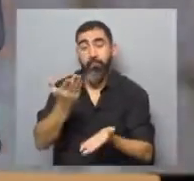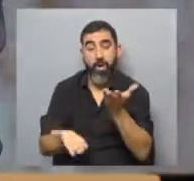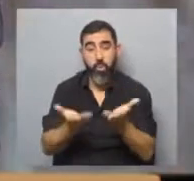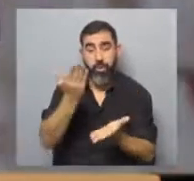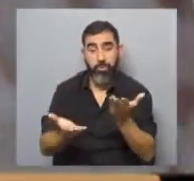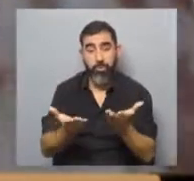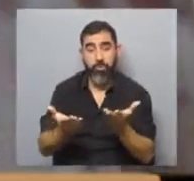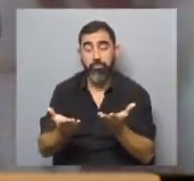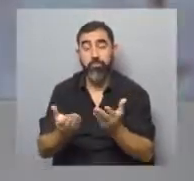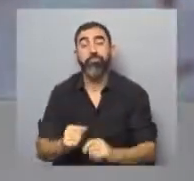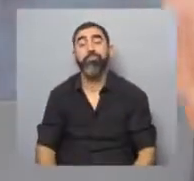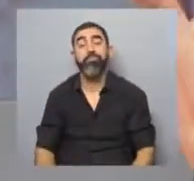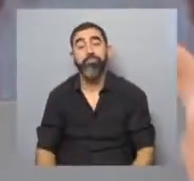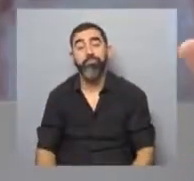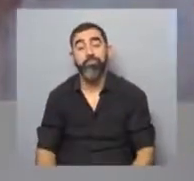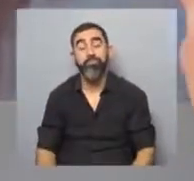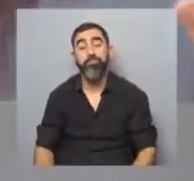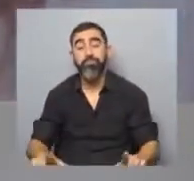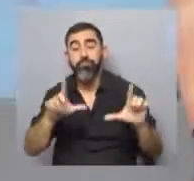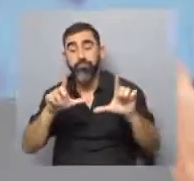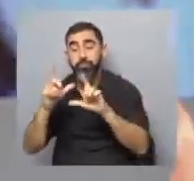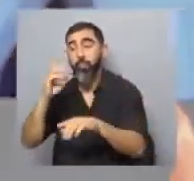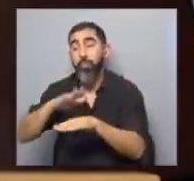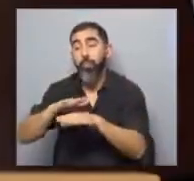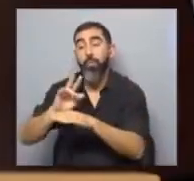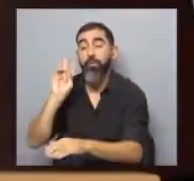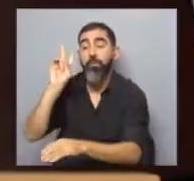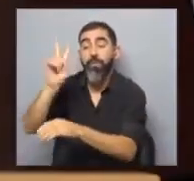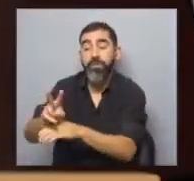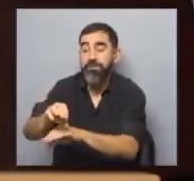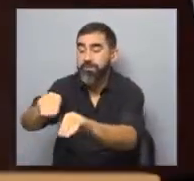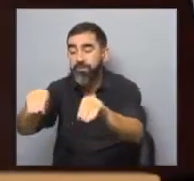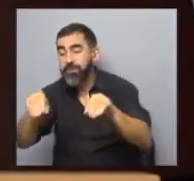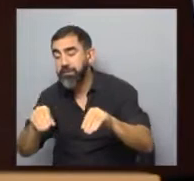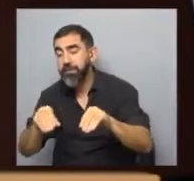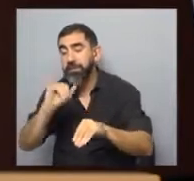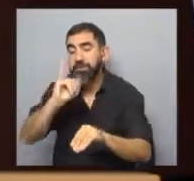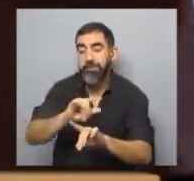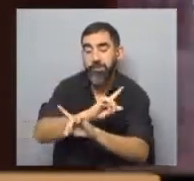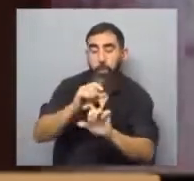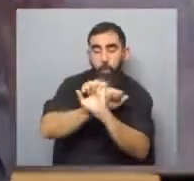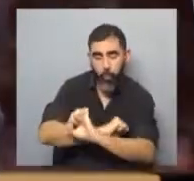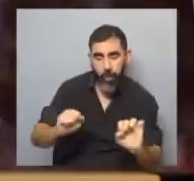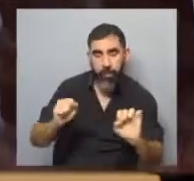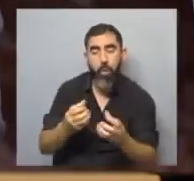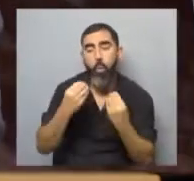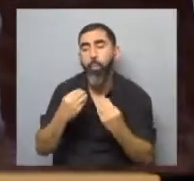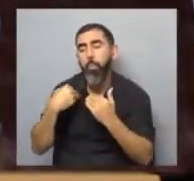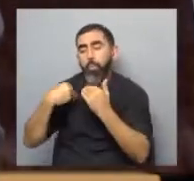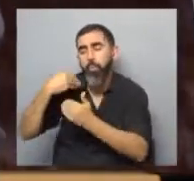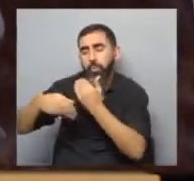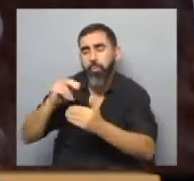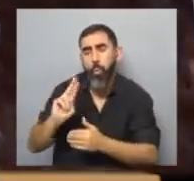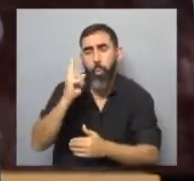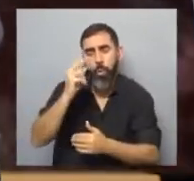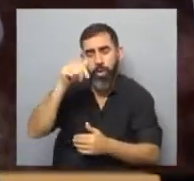las postulaciones y en un momento ir a la visita in situ y bueno, ver si eso está en condiciones. ¿Cómo fue el proceso en Uruguay, por